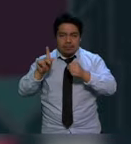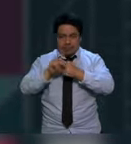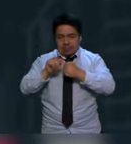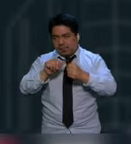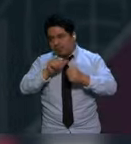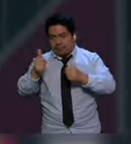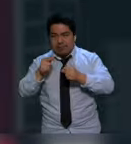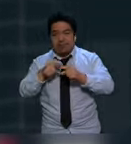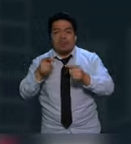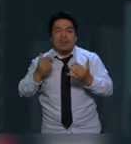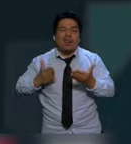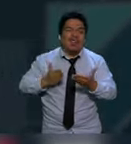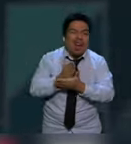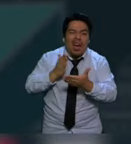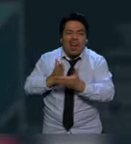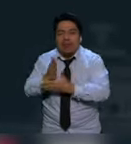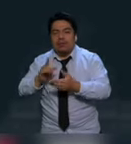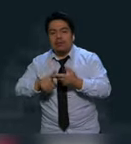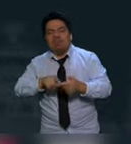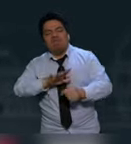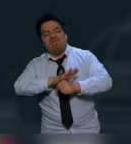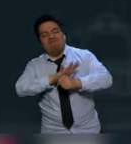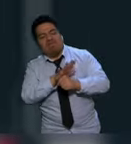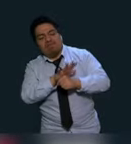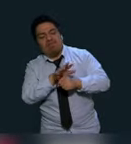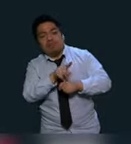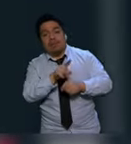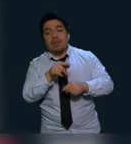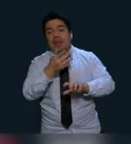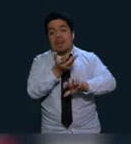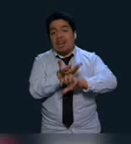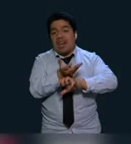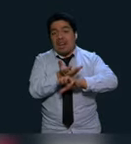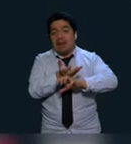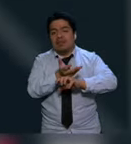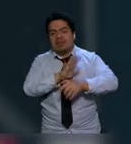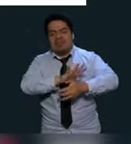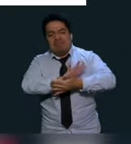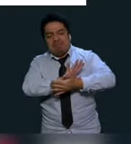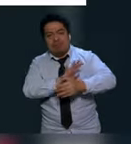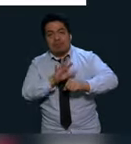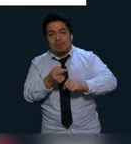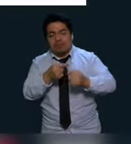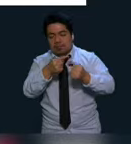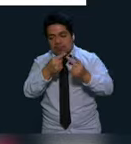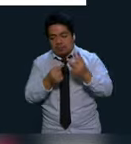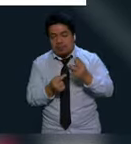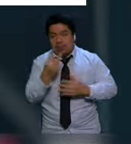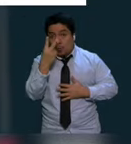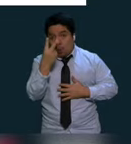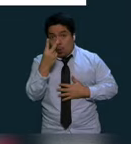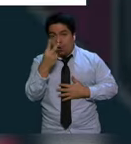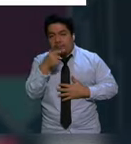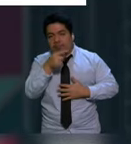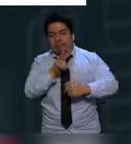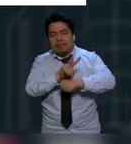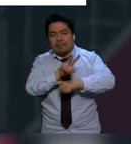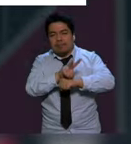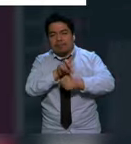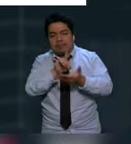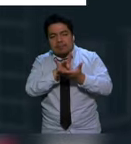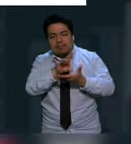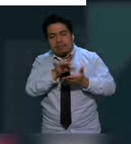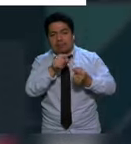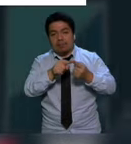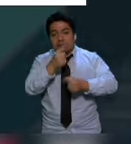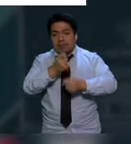del injerencismo y el desprecio por la soberanía de la política de Estados Unidos. Porque mire, hoy se publicaron dos comunicados sobre las elecciones en Venezuela. El